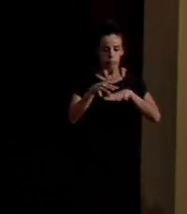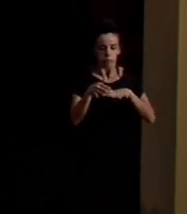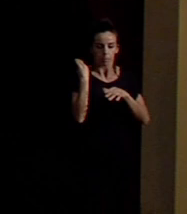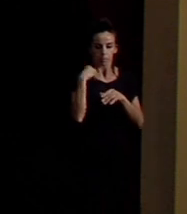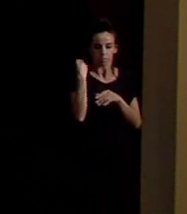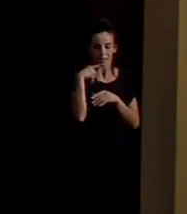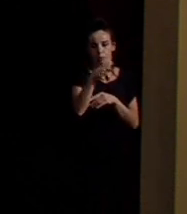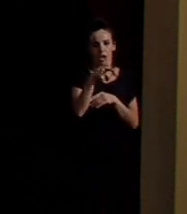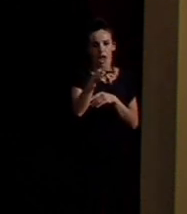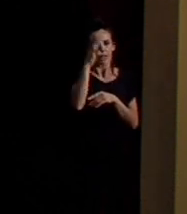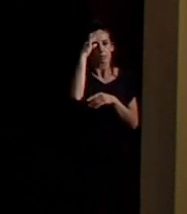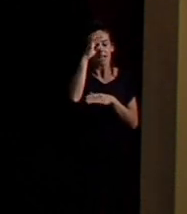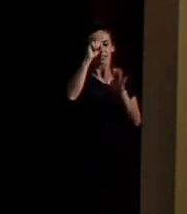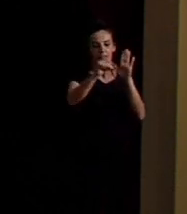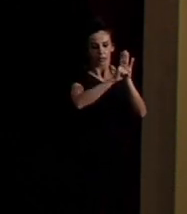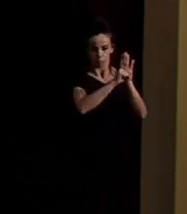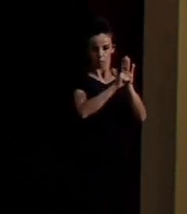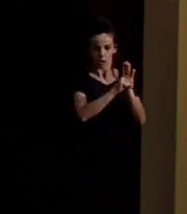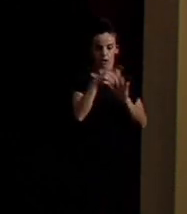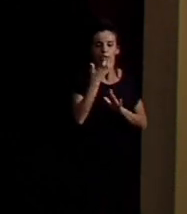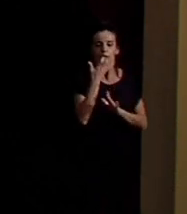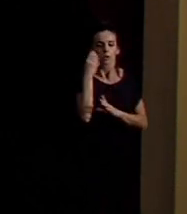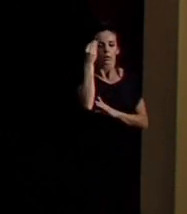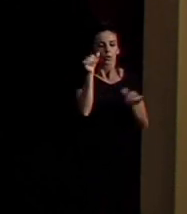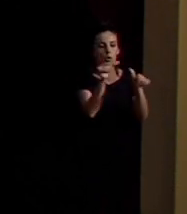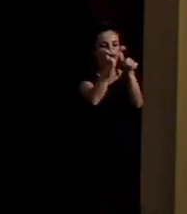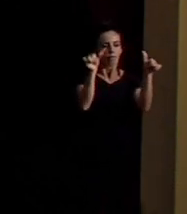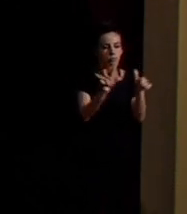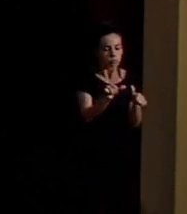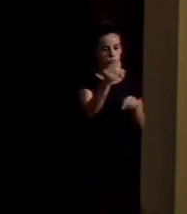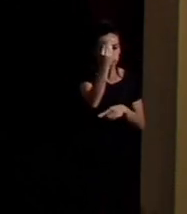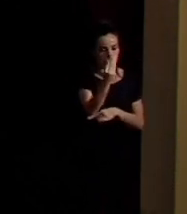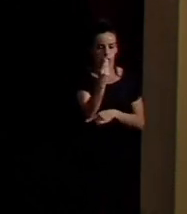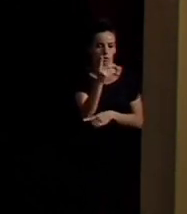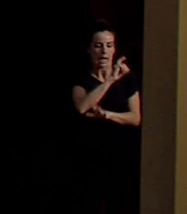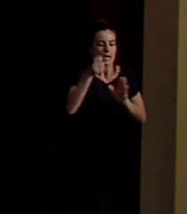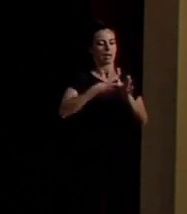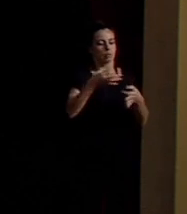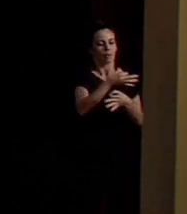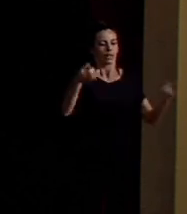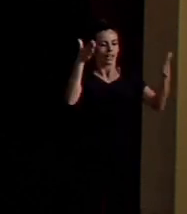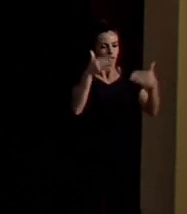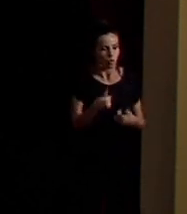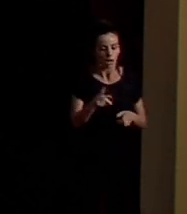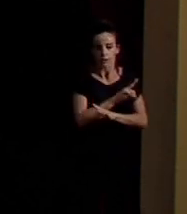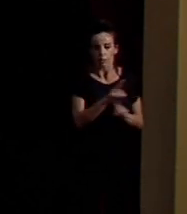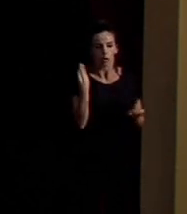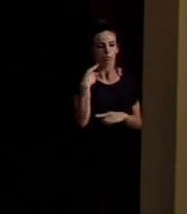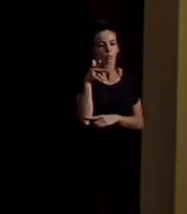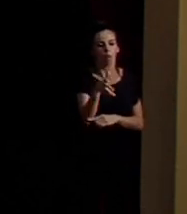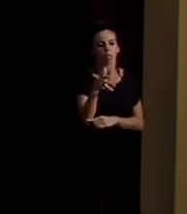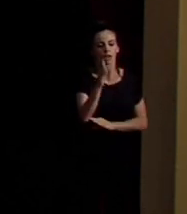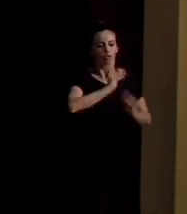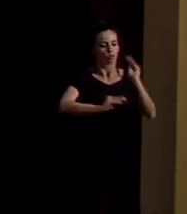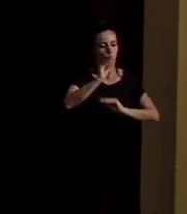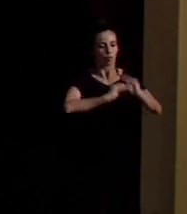sobre el imaginario simbólico, ¿no? Creo que una buena referencia, ¿no? A pesar de que, bueno, no hay ninguna ley perfecta ni tampoco el derecho resuelve de